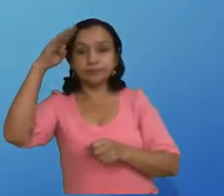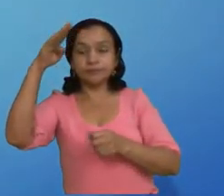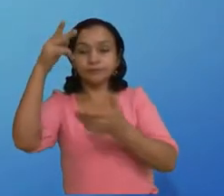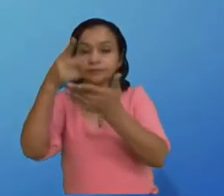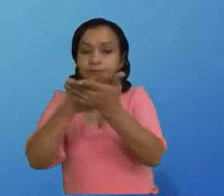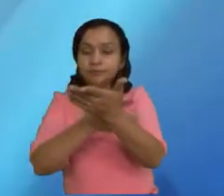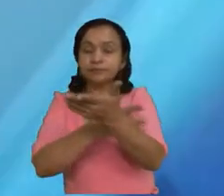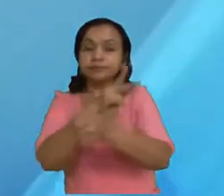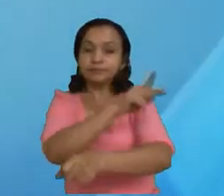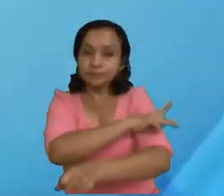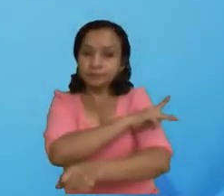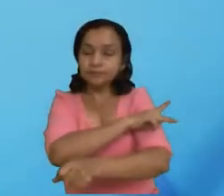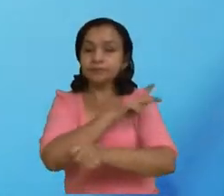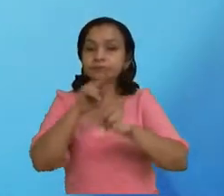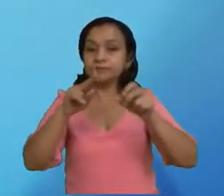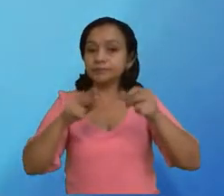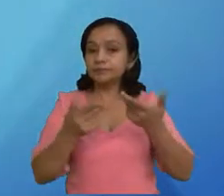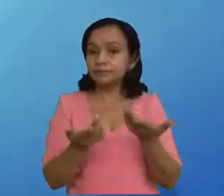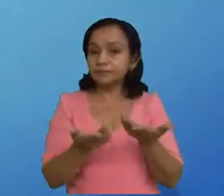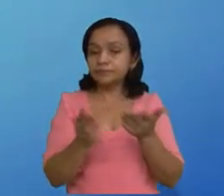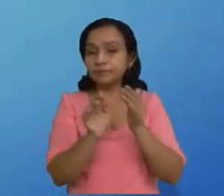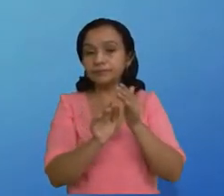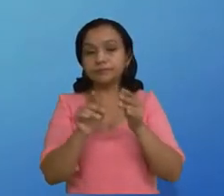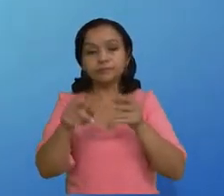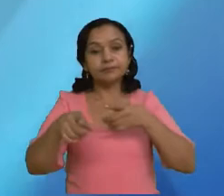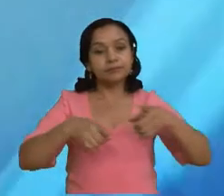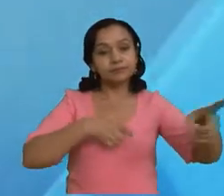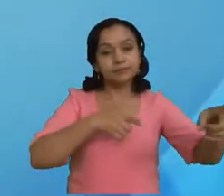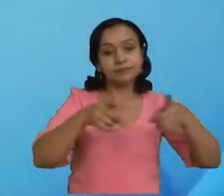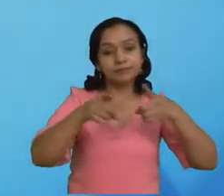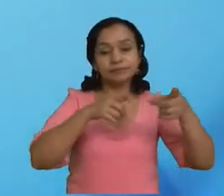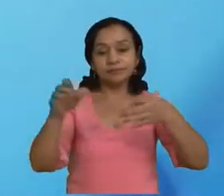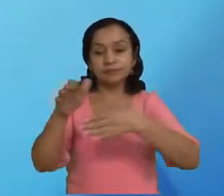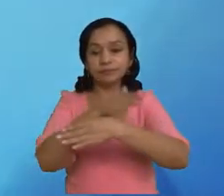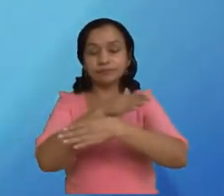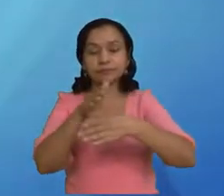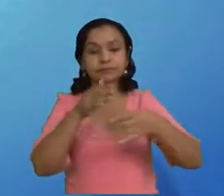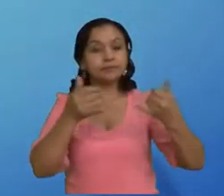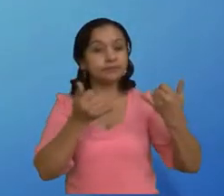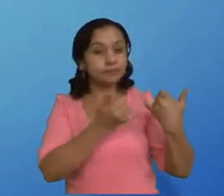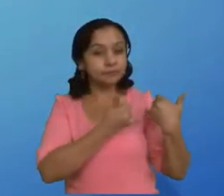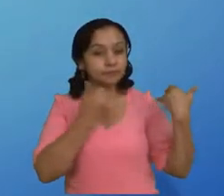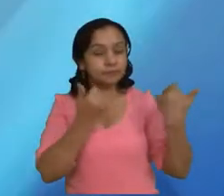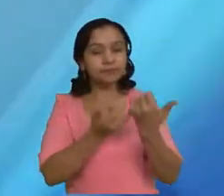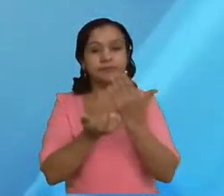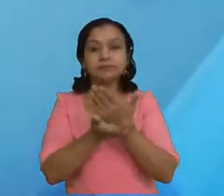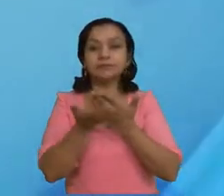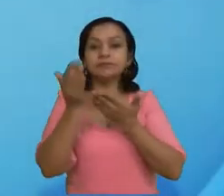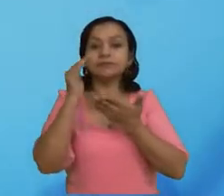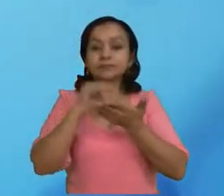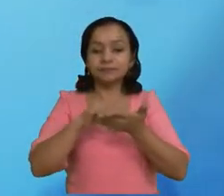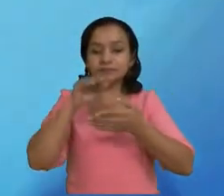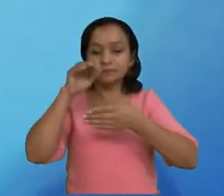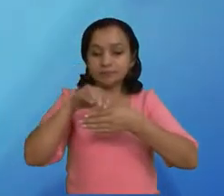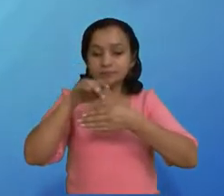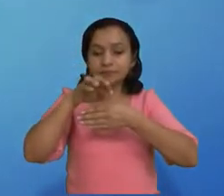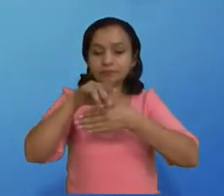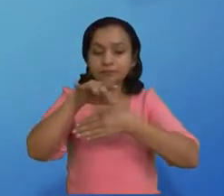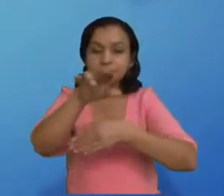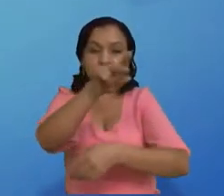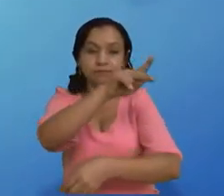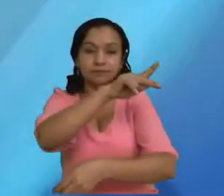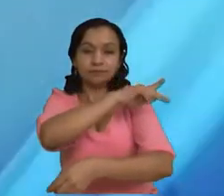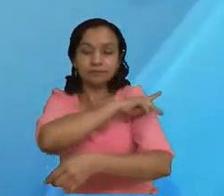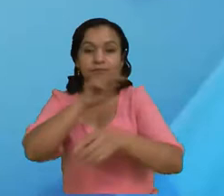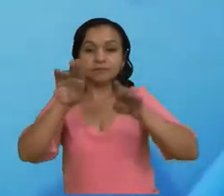nuestra policía, más delegadas de nuestras instituciones. Relanzamiento de las comisarías de la